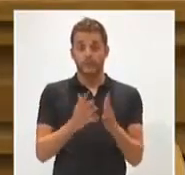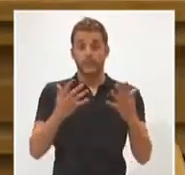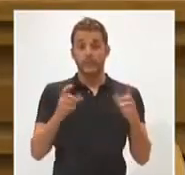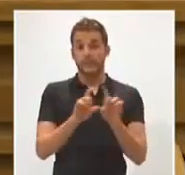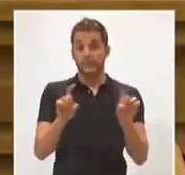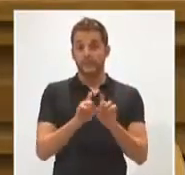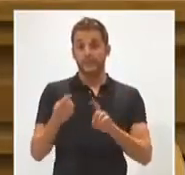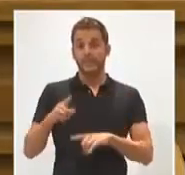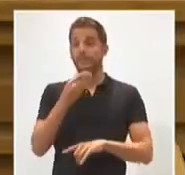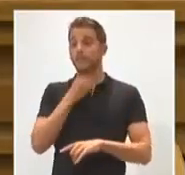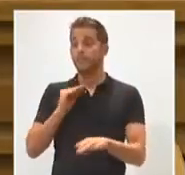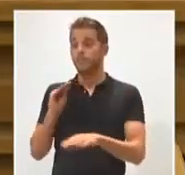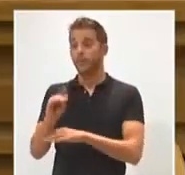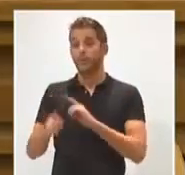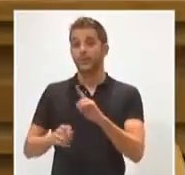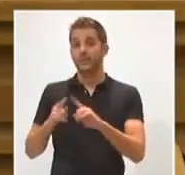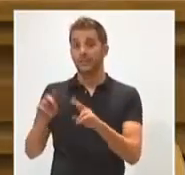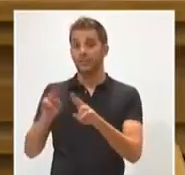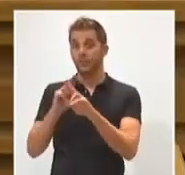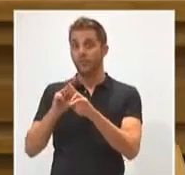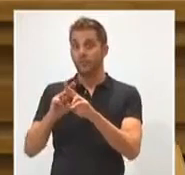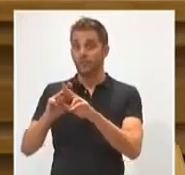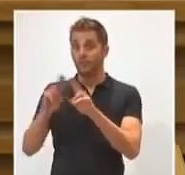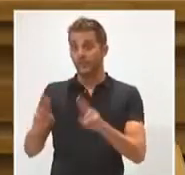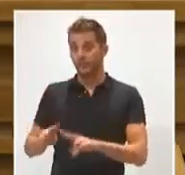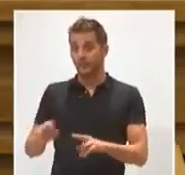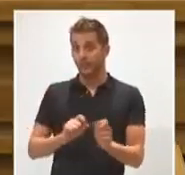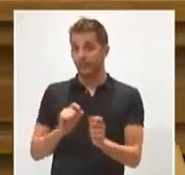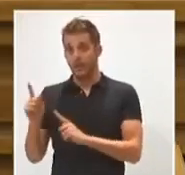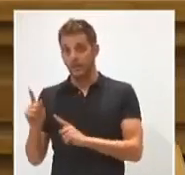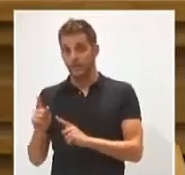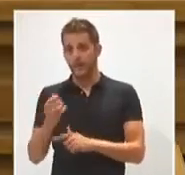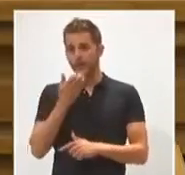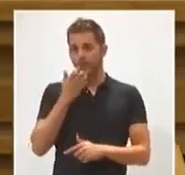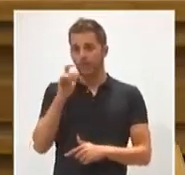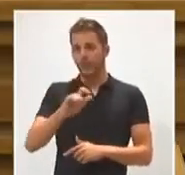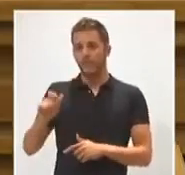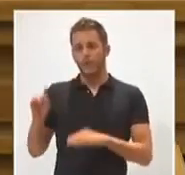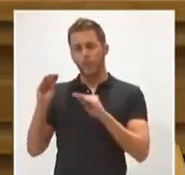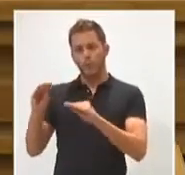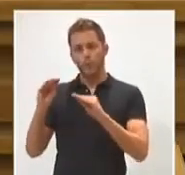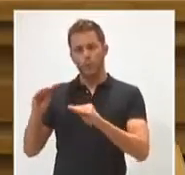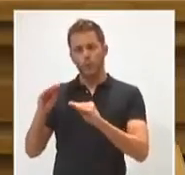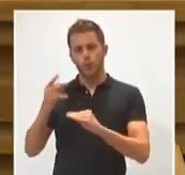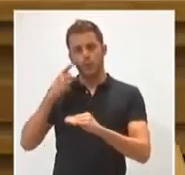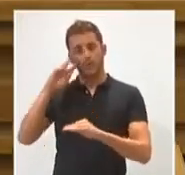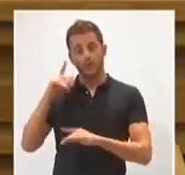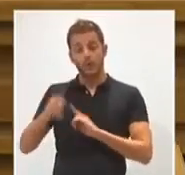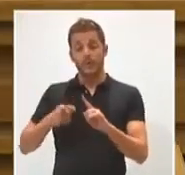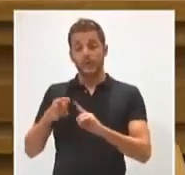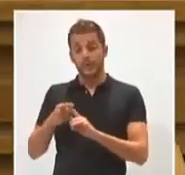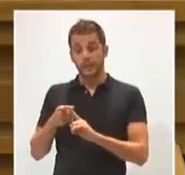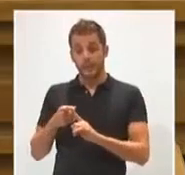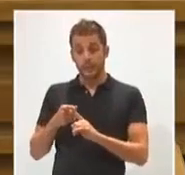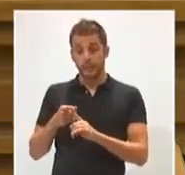las becas para la internacionalización esto ha dado muy buen resultado la gente a la que estamos especializando informando para que ayuda a abrir mercados a las empresas